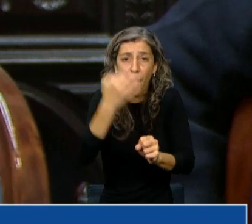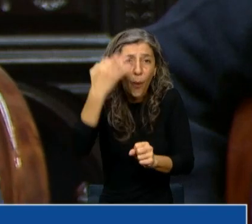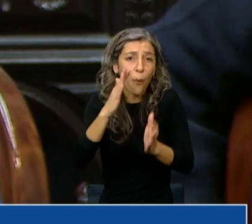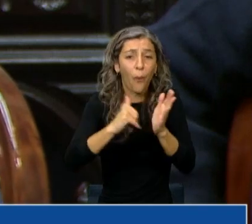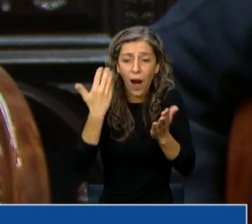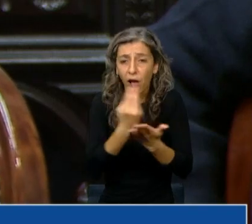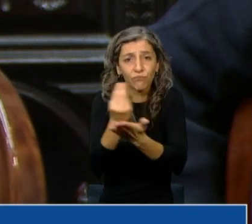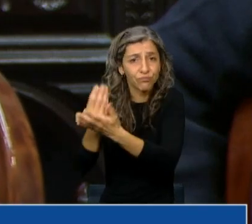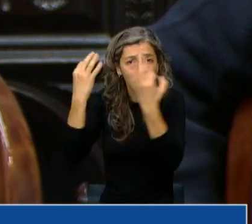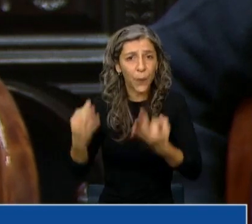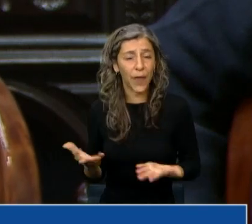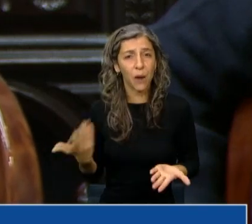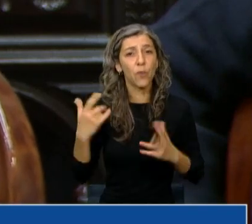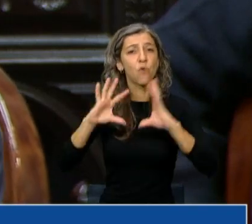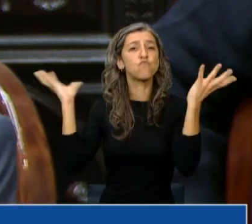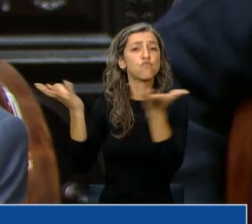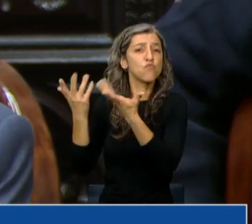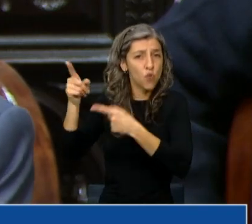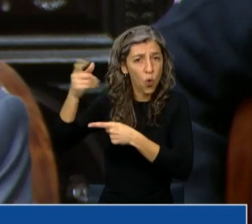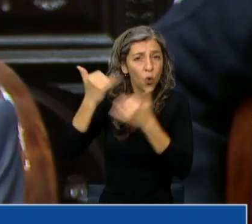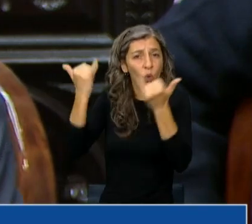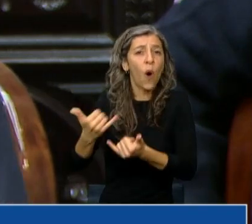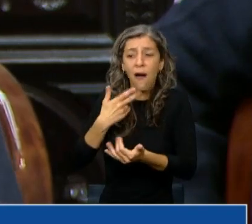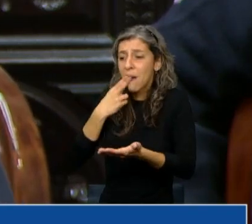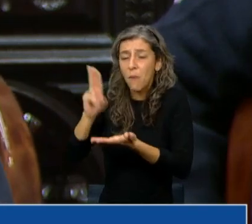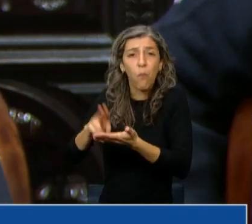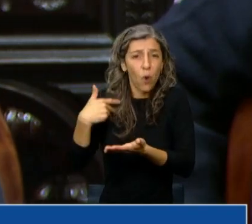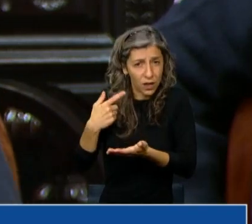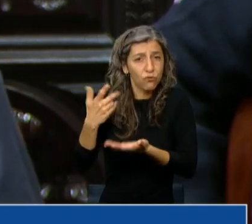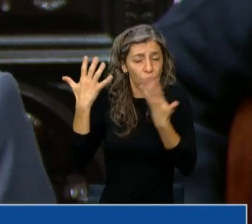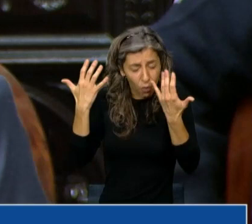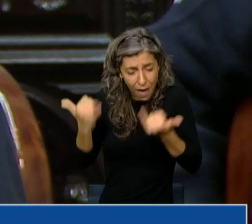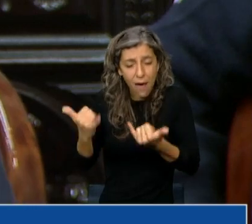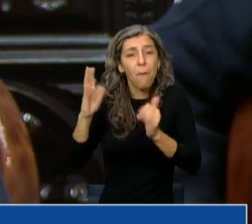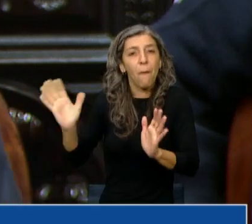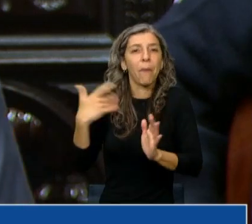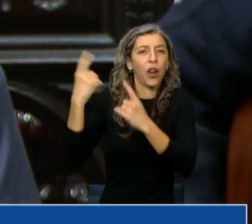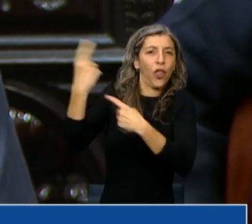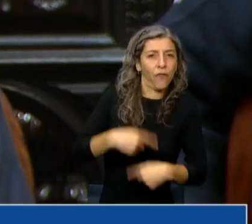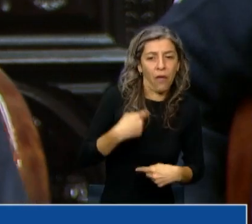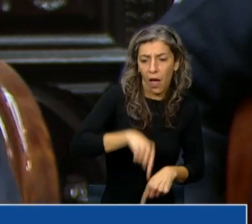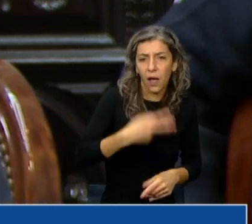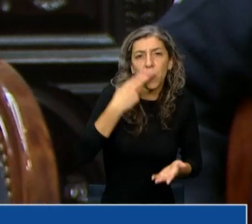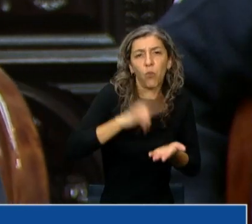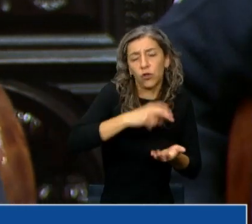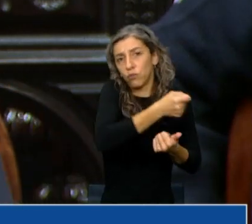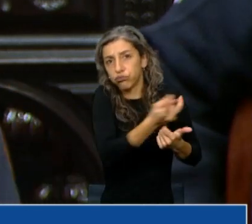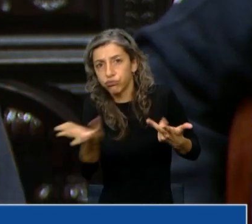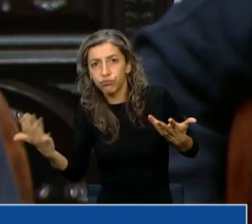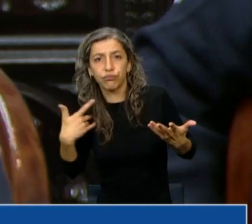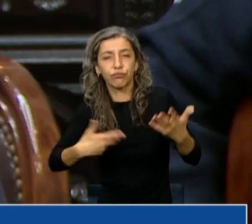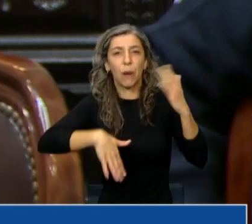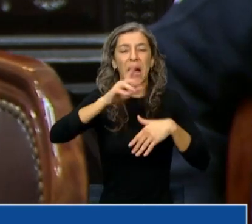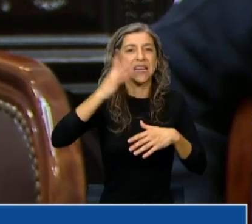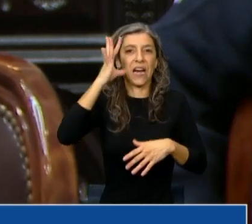mundo se graban los ingresos al consumo y Argentina es un país con alta carga fiscal. Mire, la presión fiscal en Argentina, según la Secretaría de Ingresos